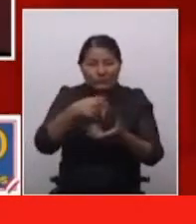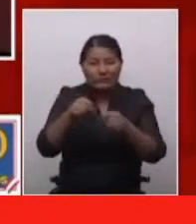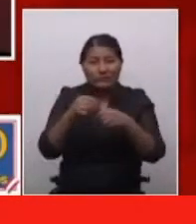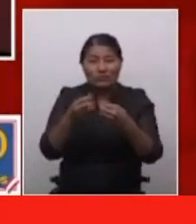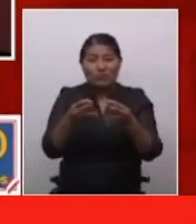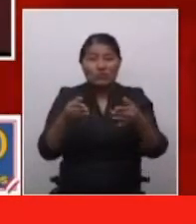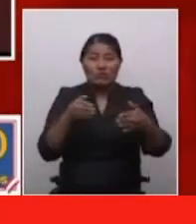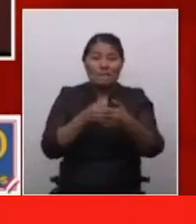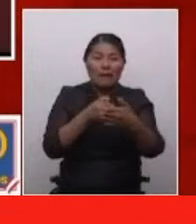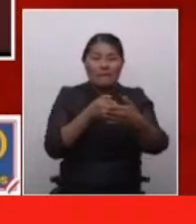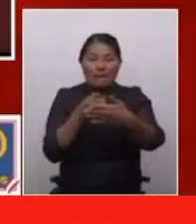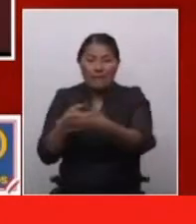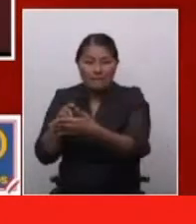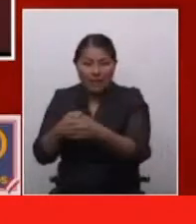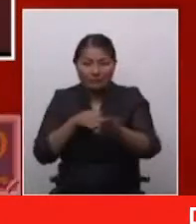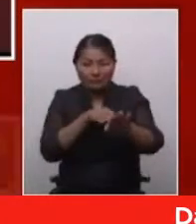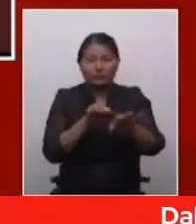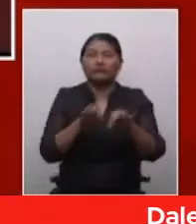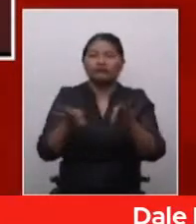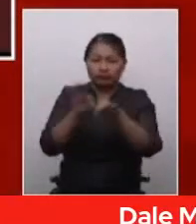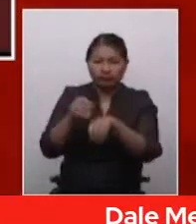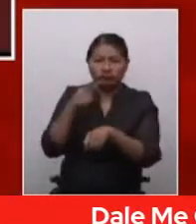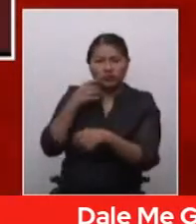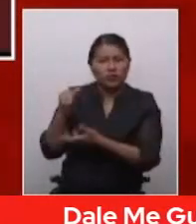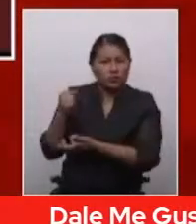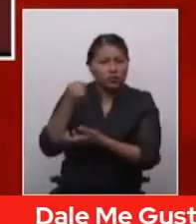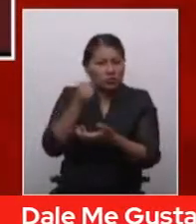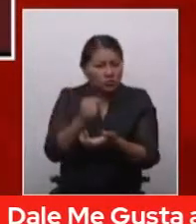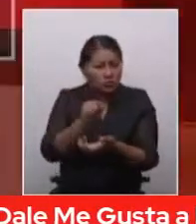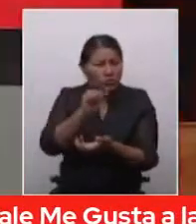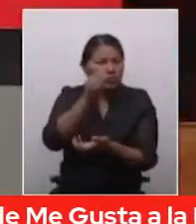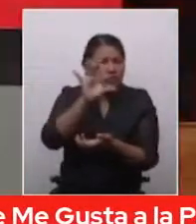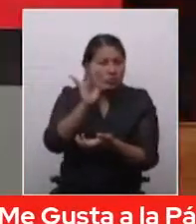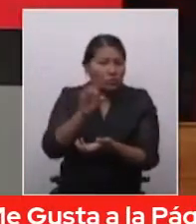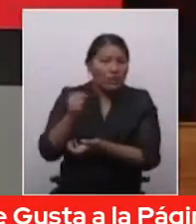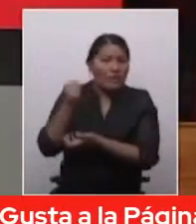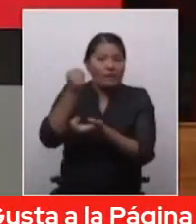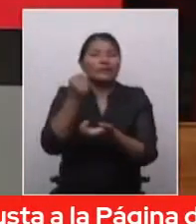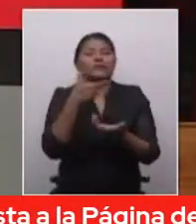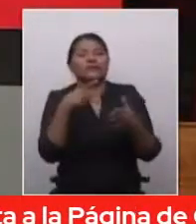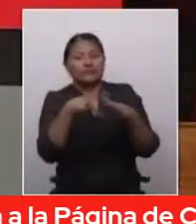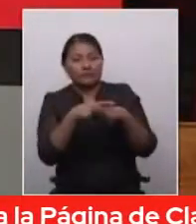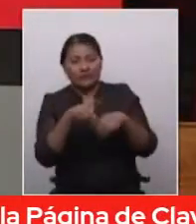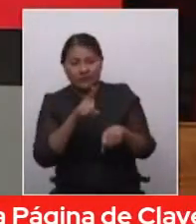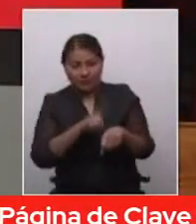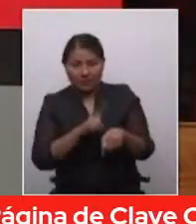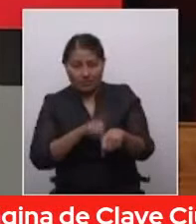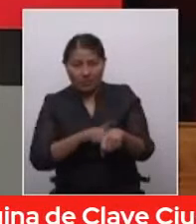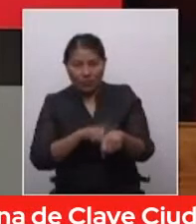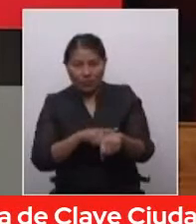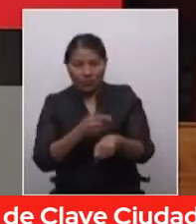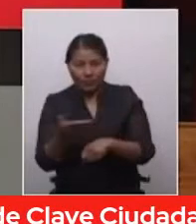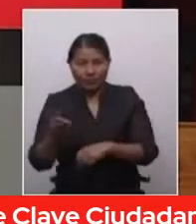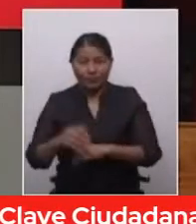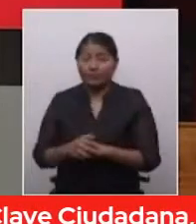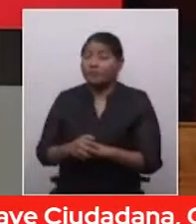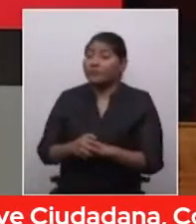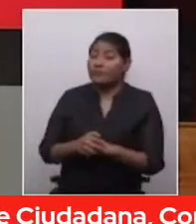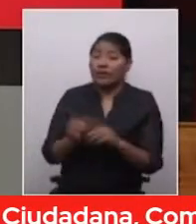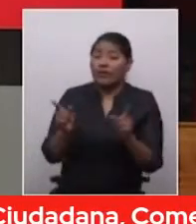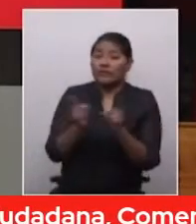grandes congestiones. Para eso necesitamos solamente una inversión de 18 millones. Tiempo terminado, candidato Urresti. Sí, para